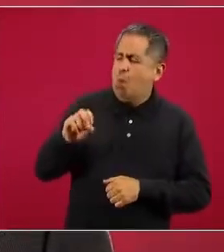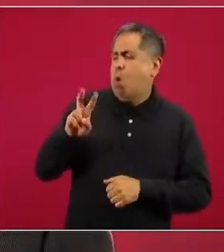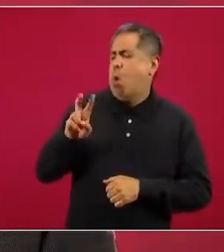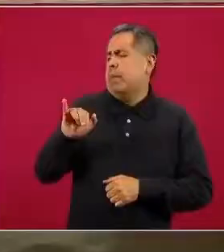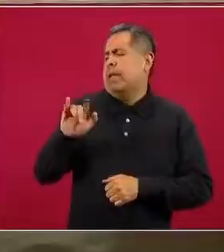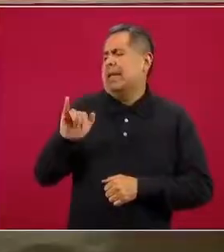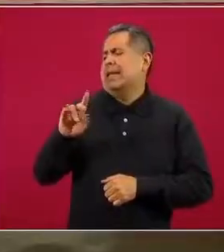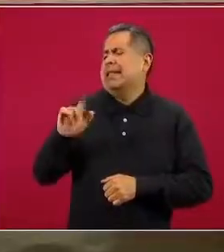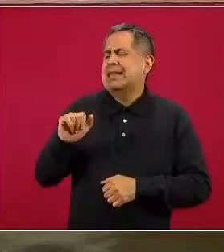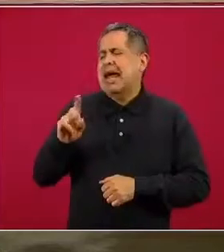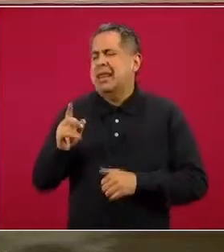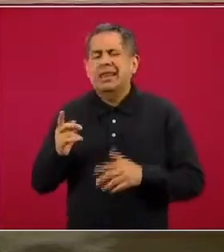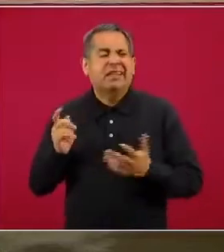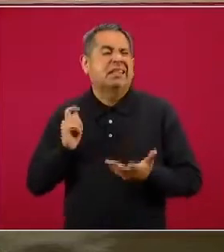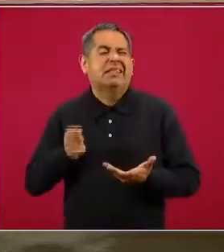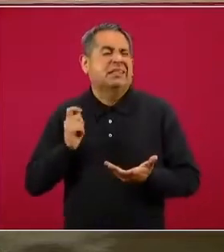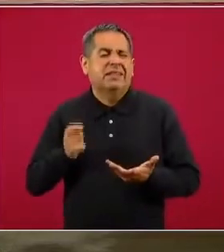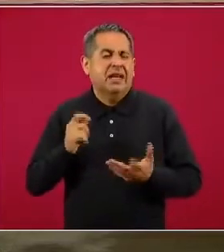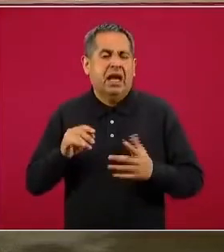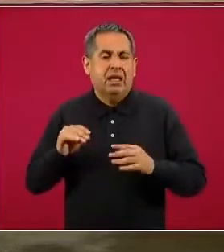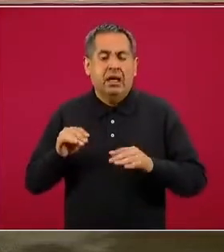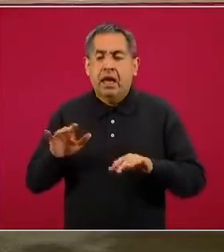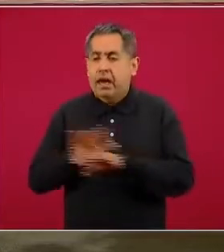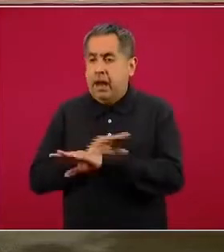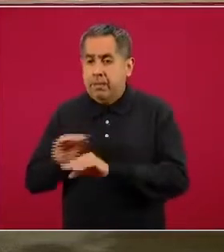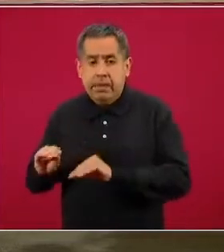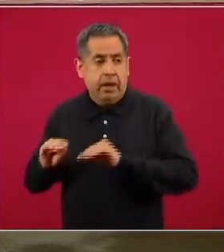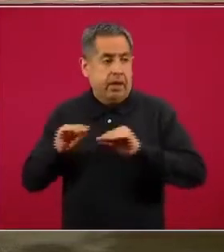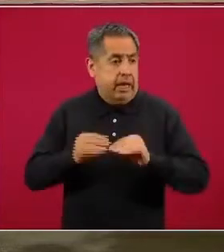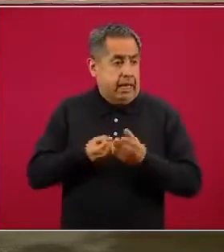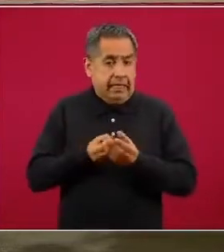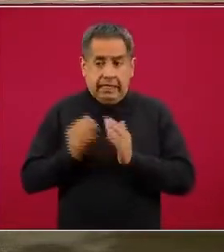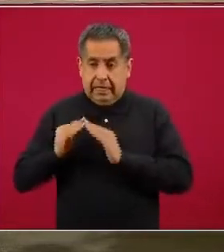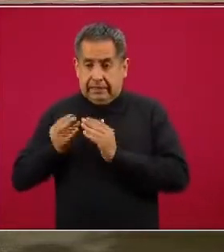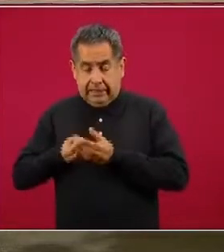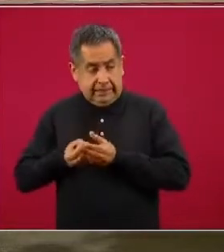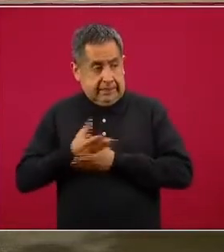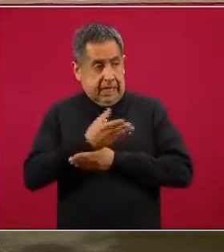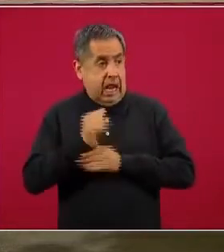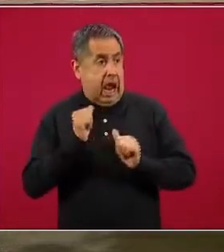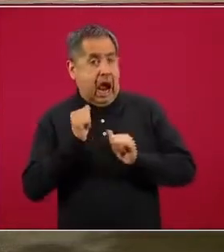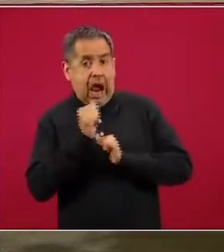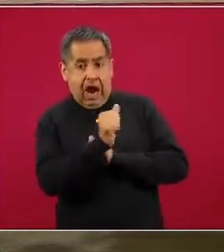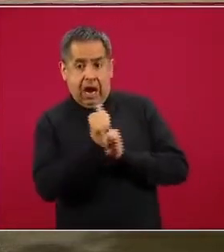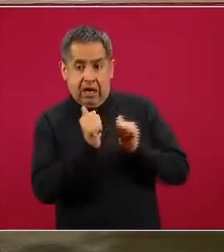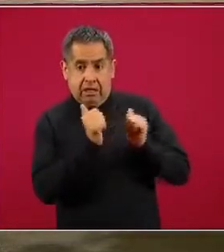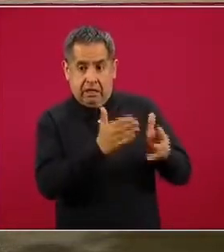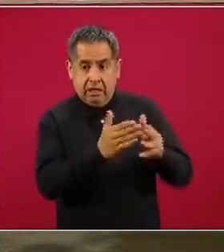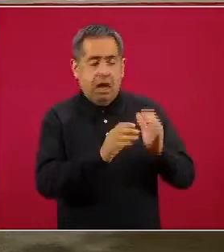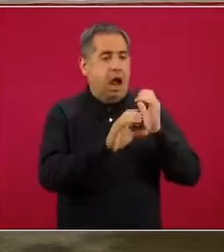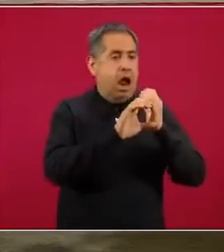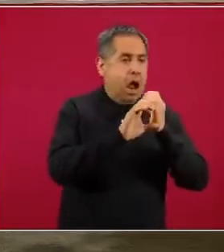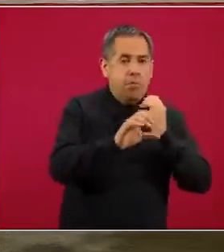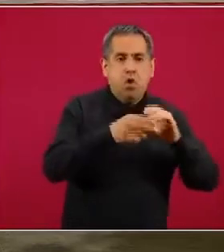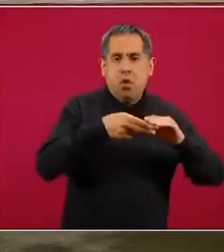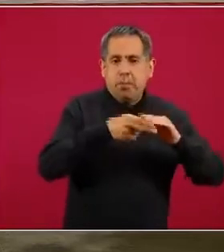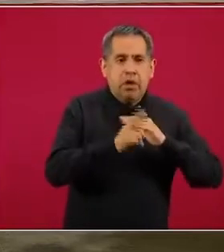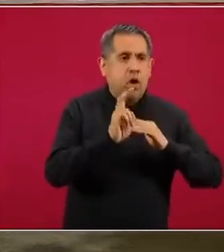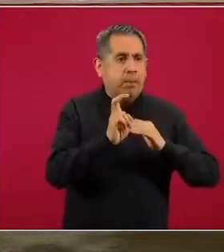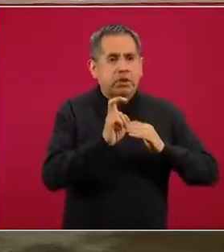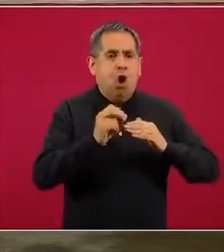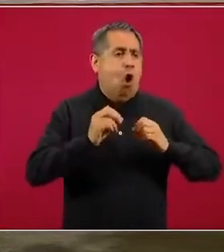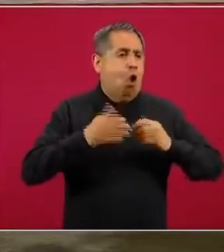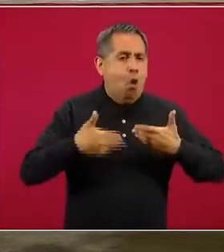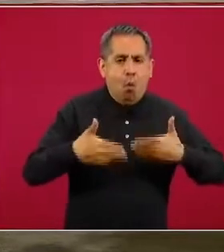significa es que las personas estén cambiando de lugar, salen de la casa, van hacia algún sitio, usan el transporte público o se mueven a